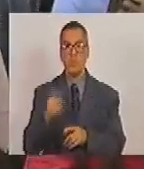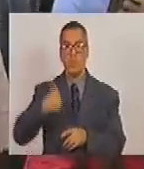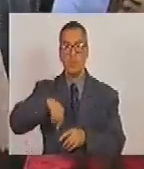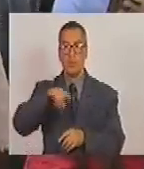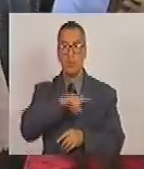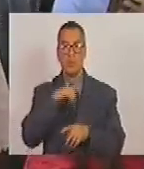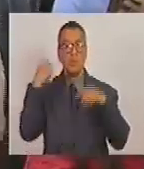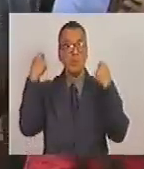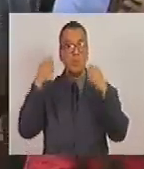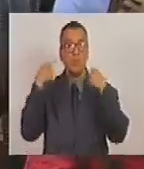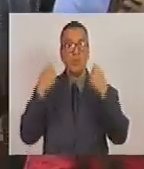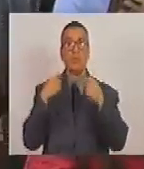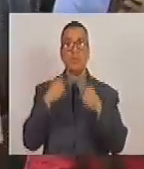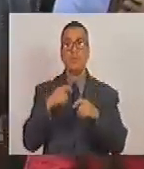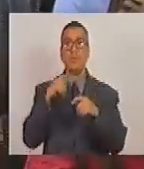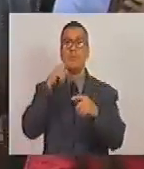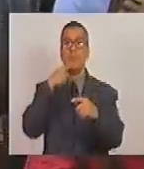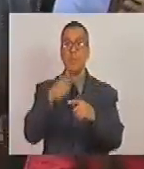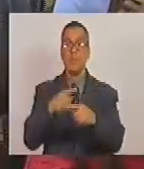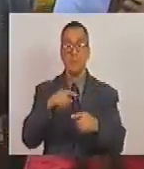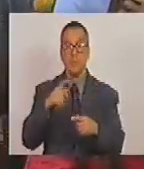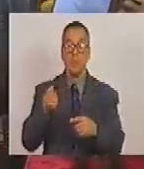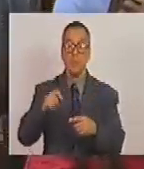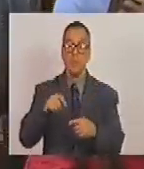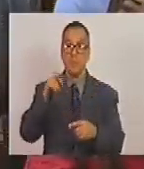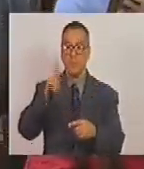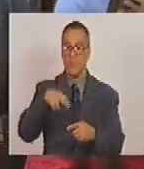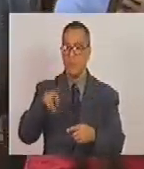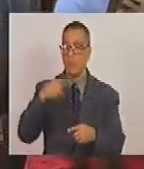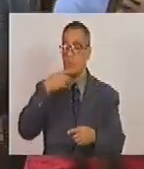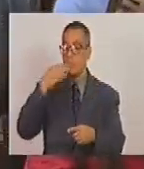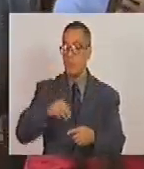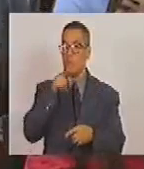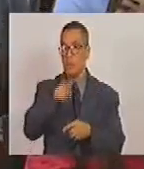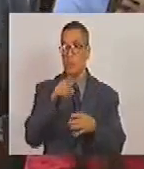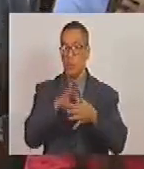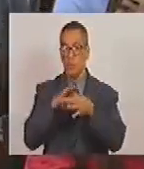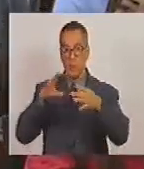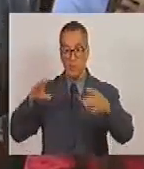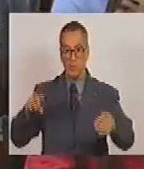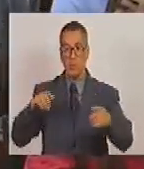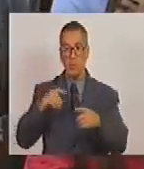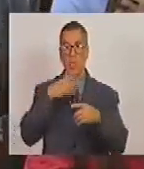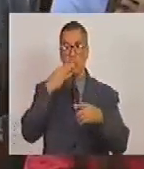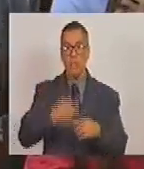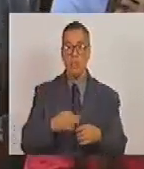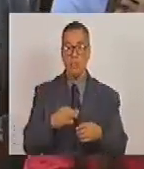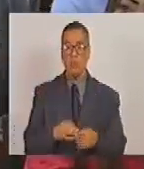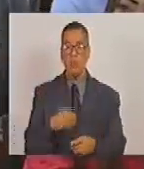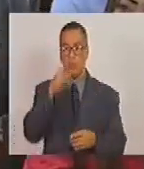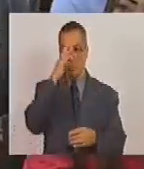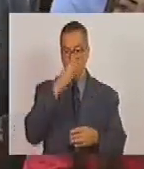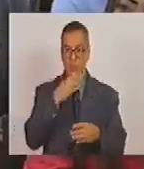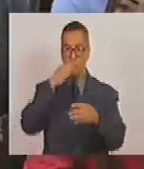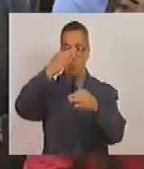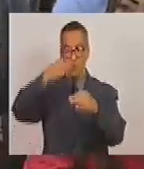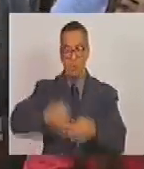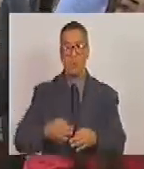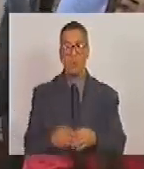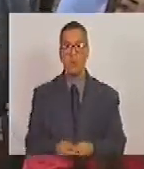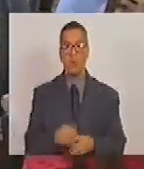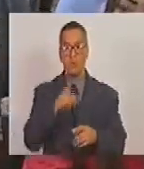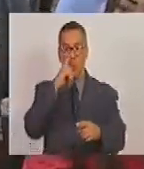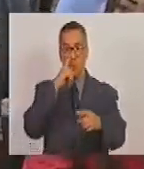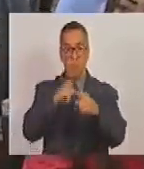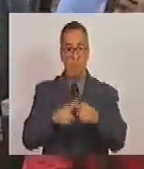nosotros celebramos y reclamamos hoy más que nunca que para que esa independencia sea honrada y verdadera, sea honrada